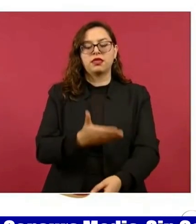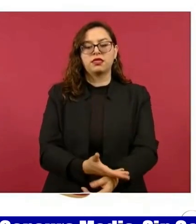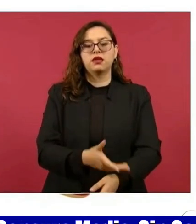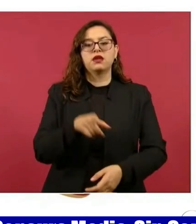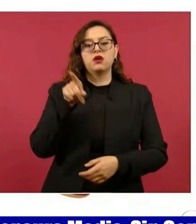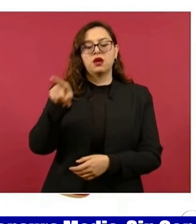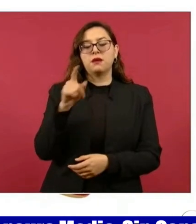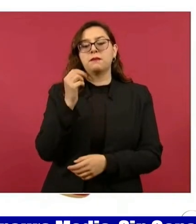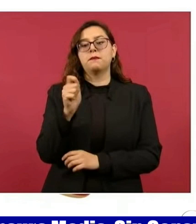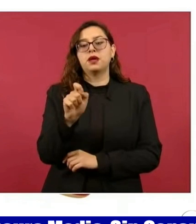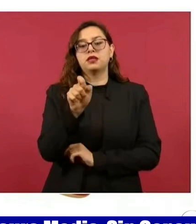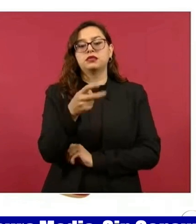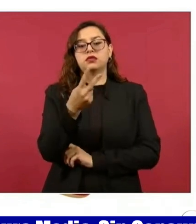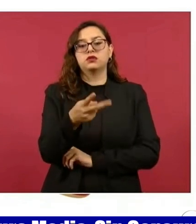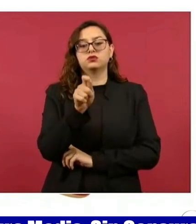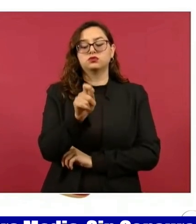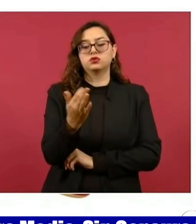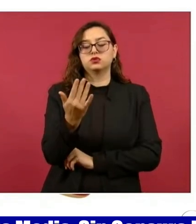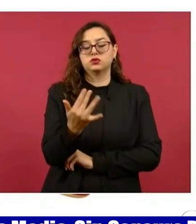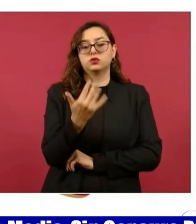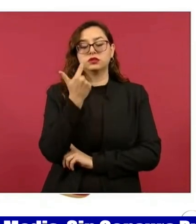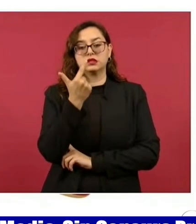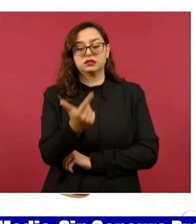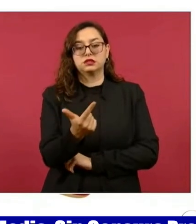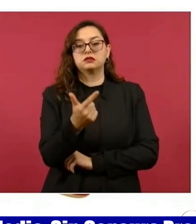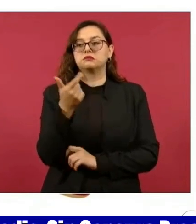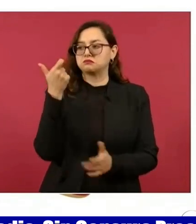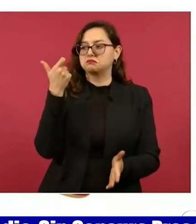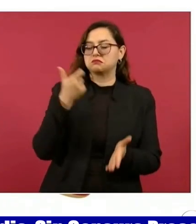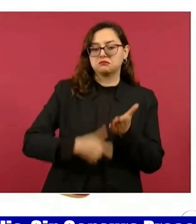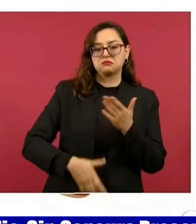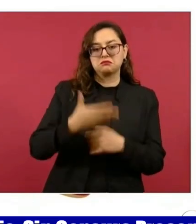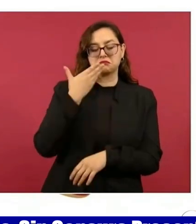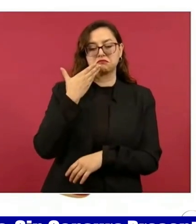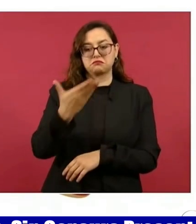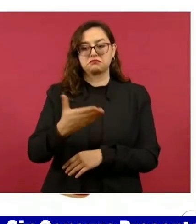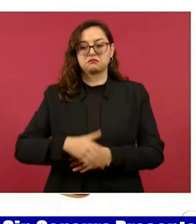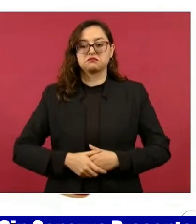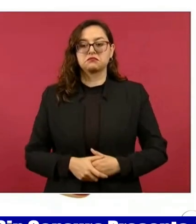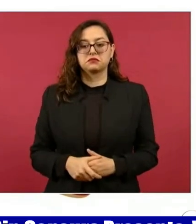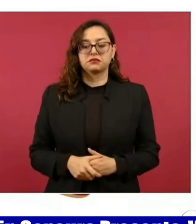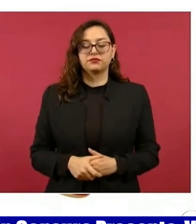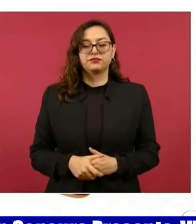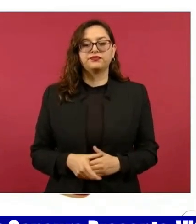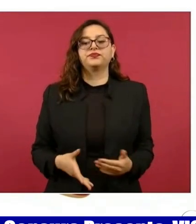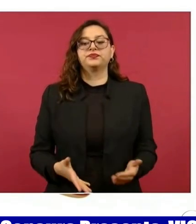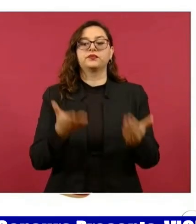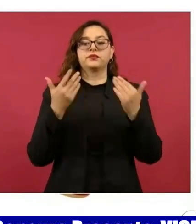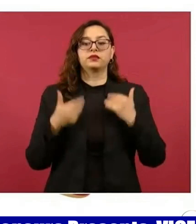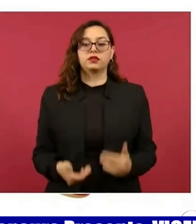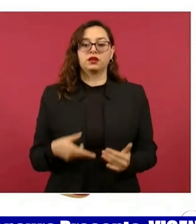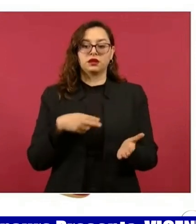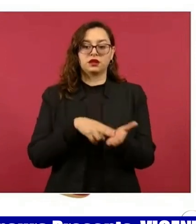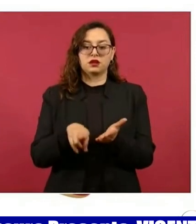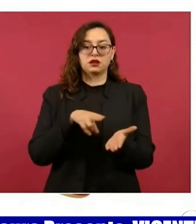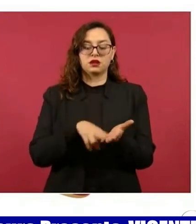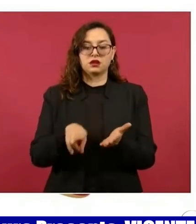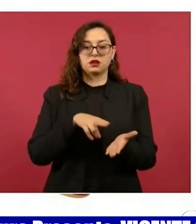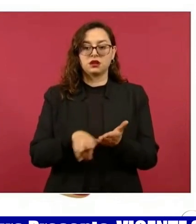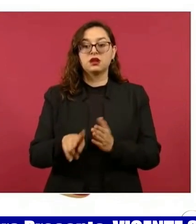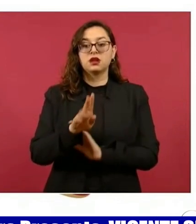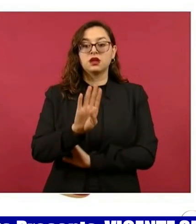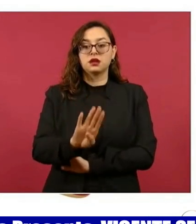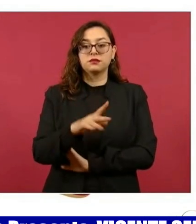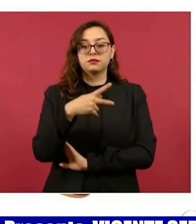pesos con 57 centavos y es la opción más económica. En el diésel, el BP en